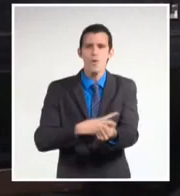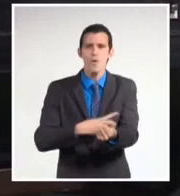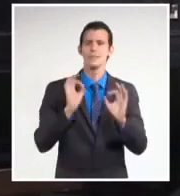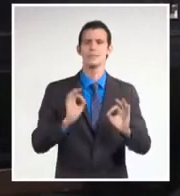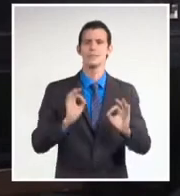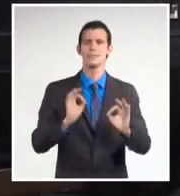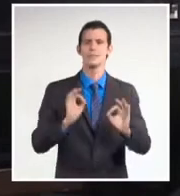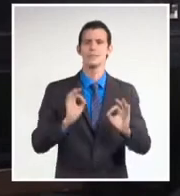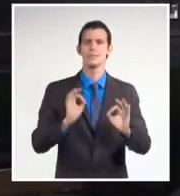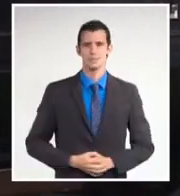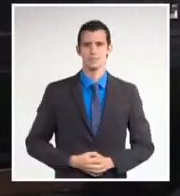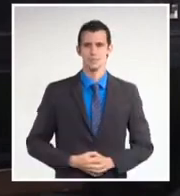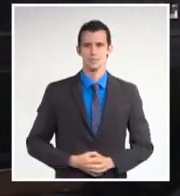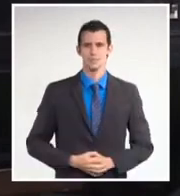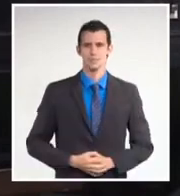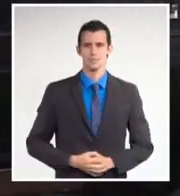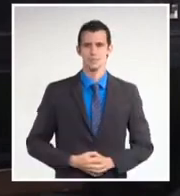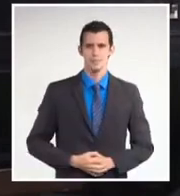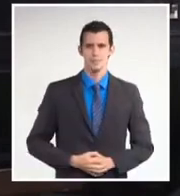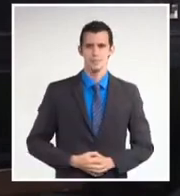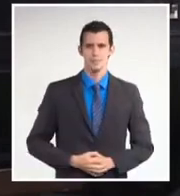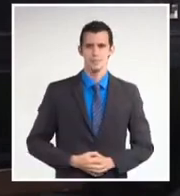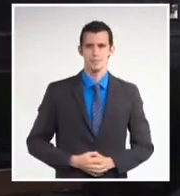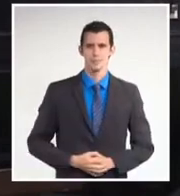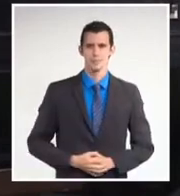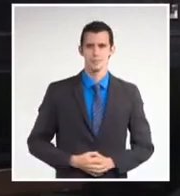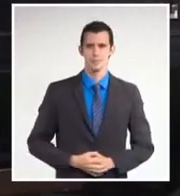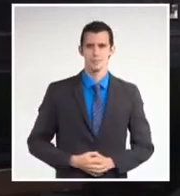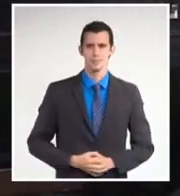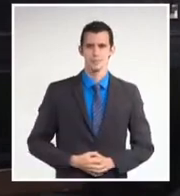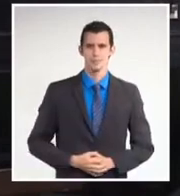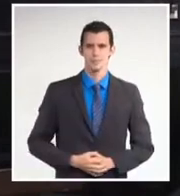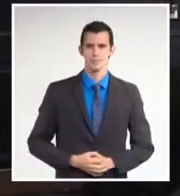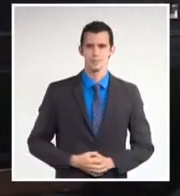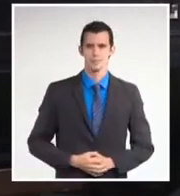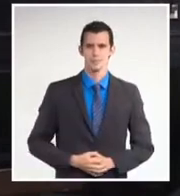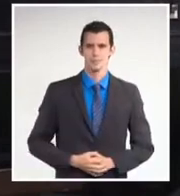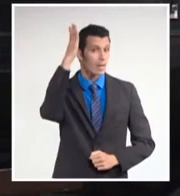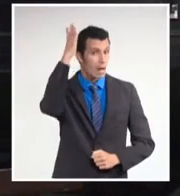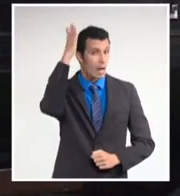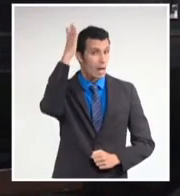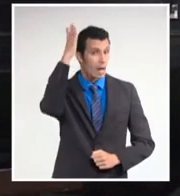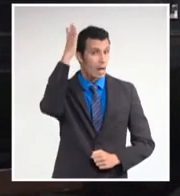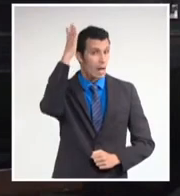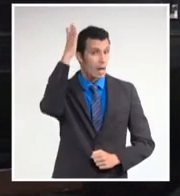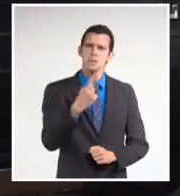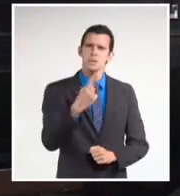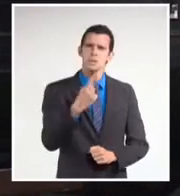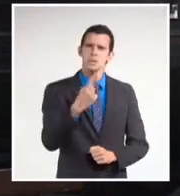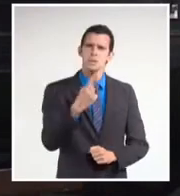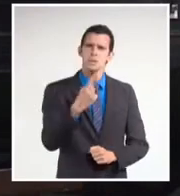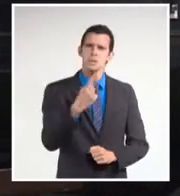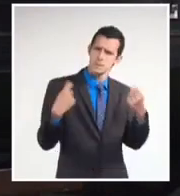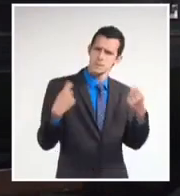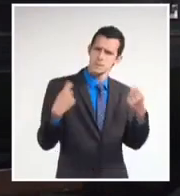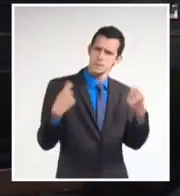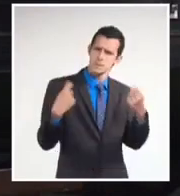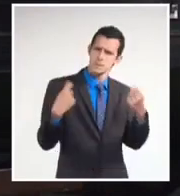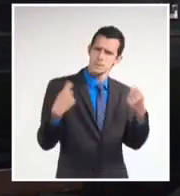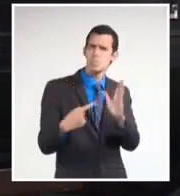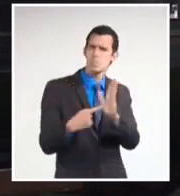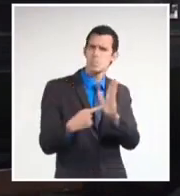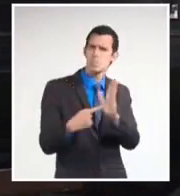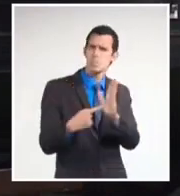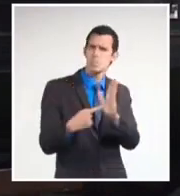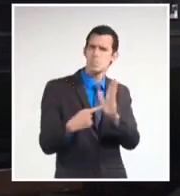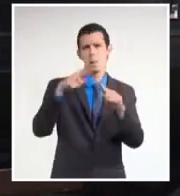el debate, fue un tema que partió de una orientación del general de ejército Raúl Castro Ruz, un tema que es principal porque también la zafra